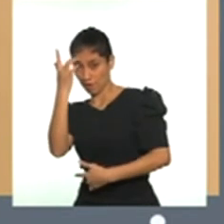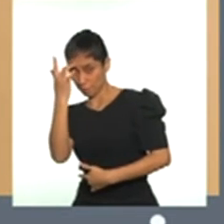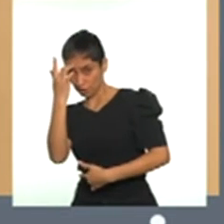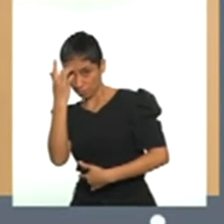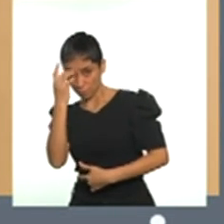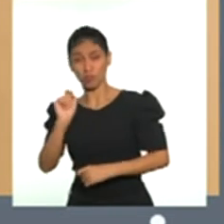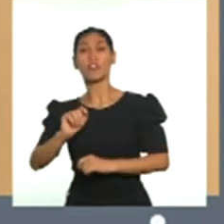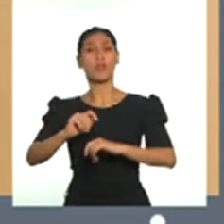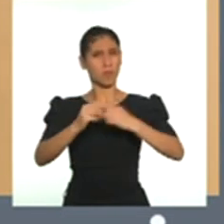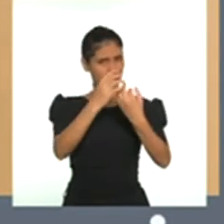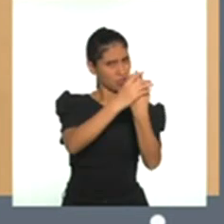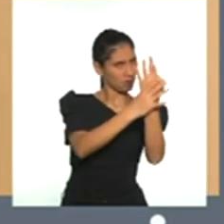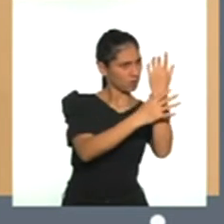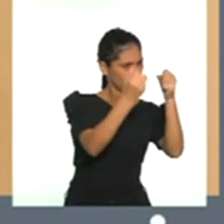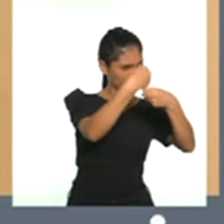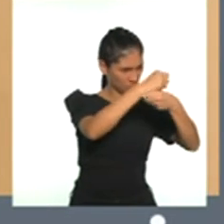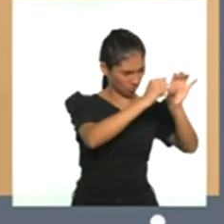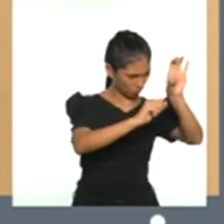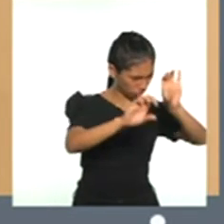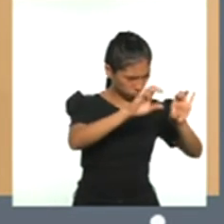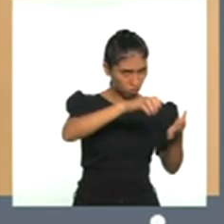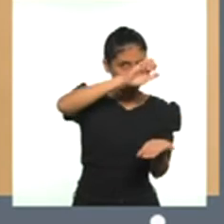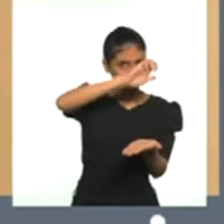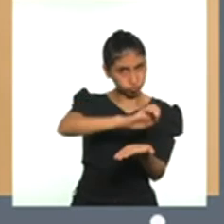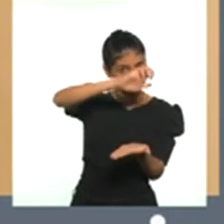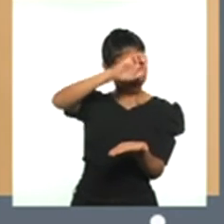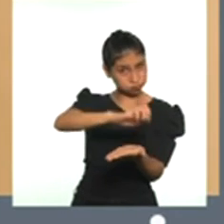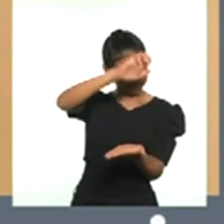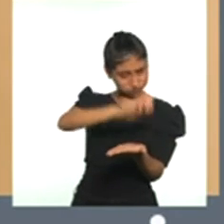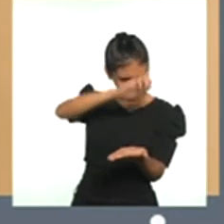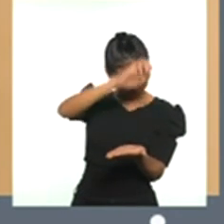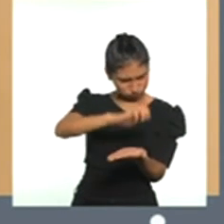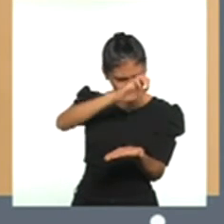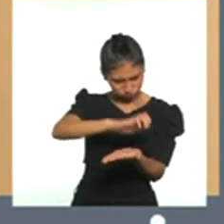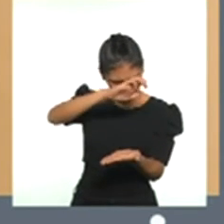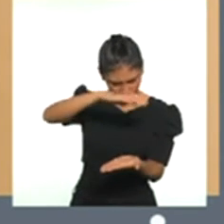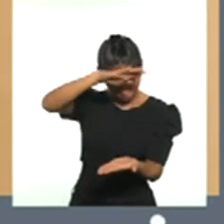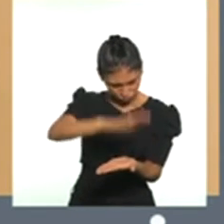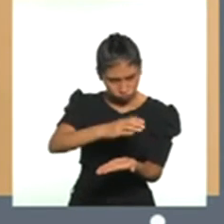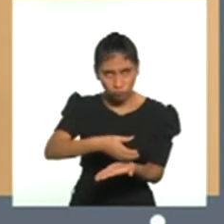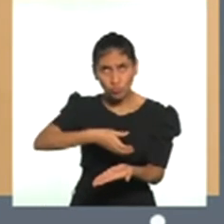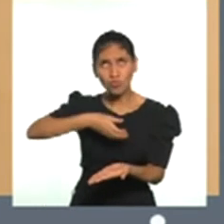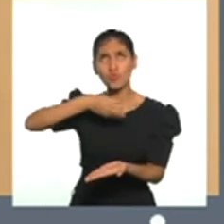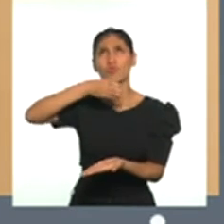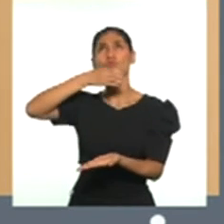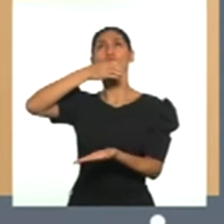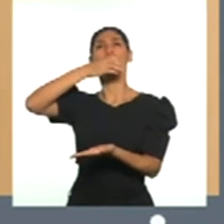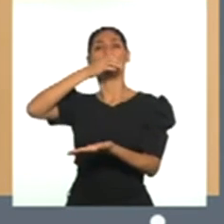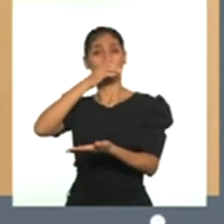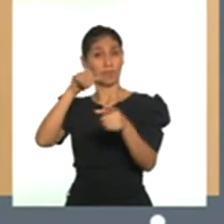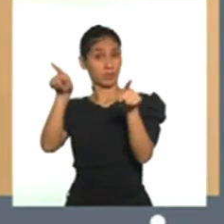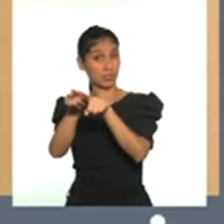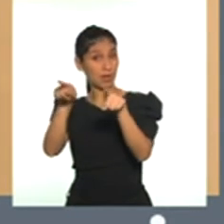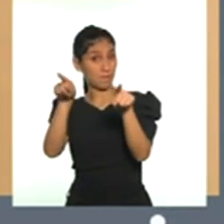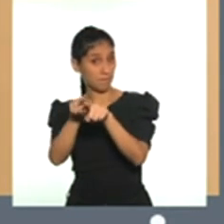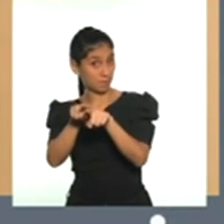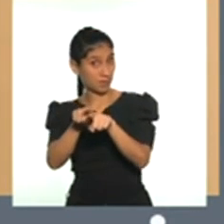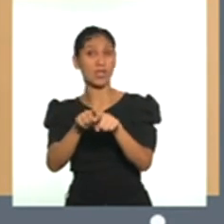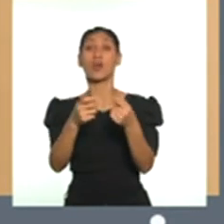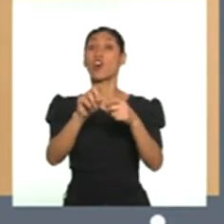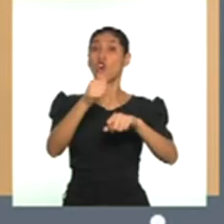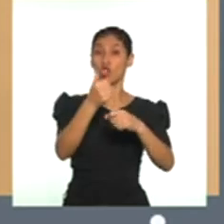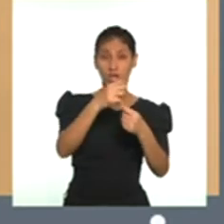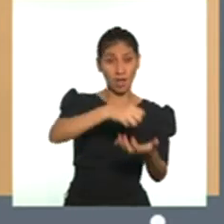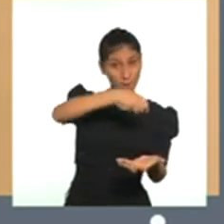de otra parte de la misma planta. Y también por el uso por parte del paciente de una botella llena de hierbas